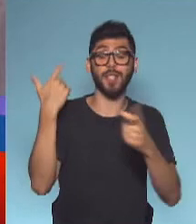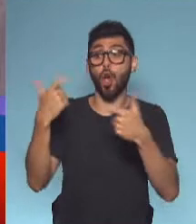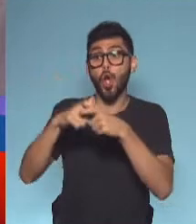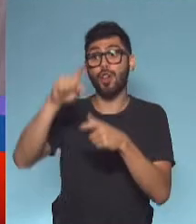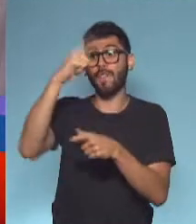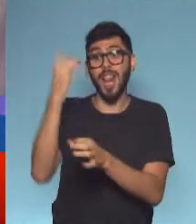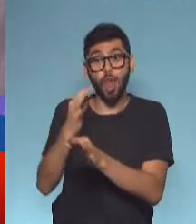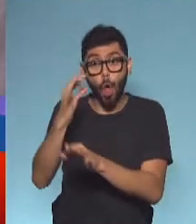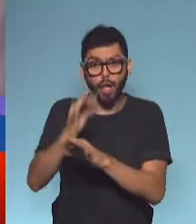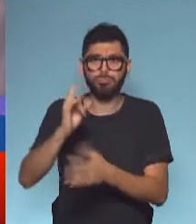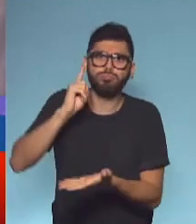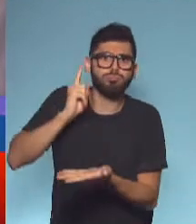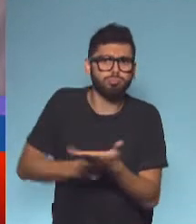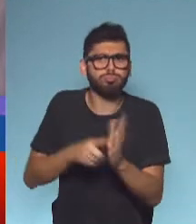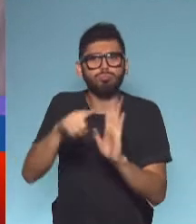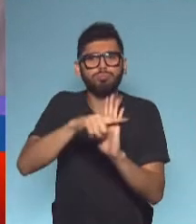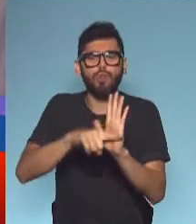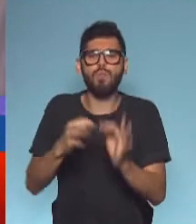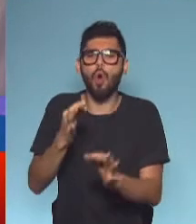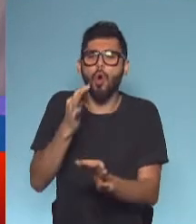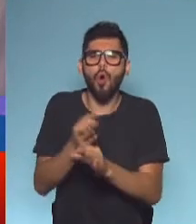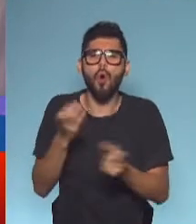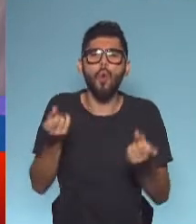Federal de Educación, justamente el regreso a la